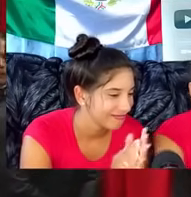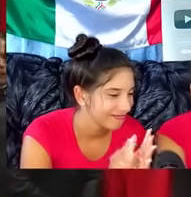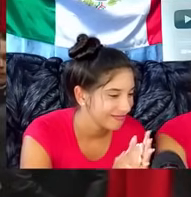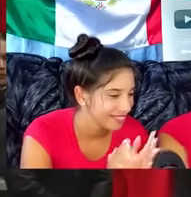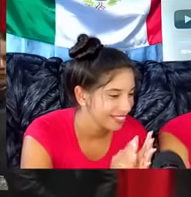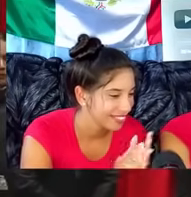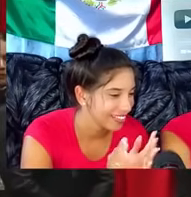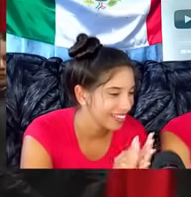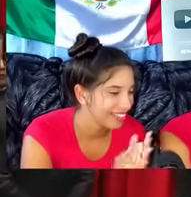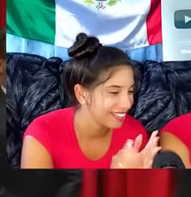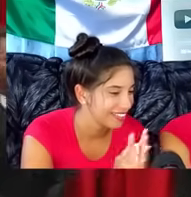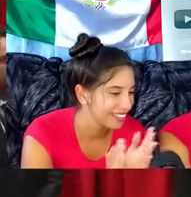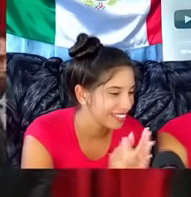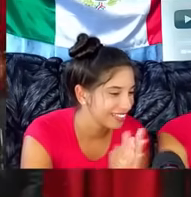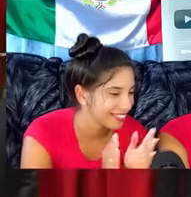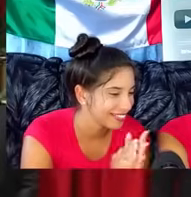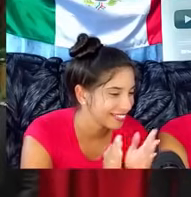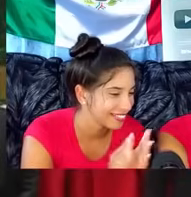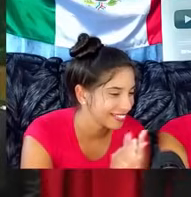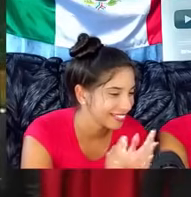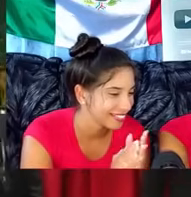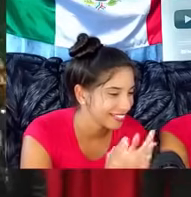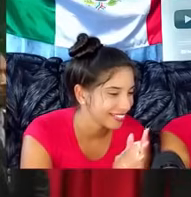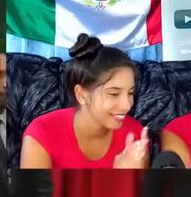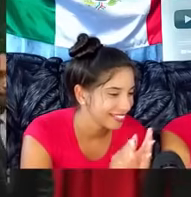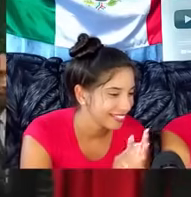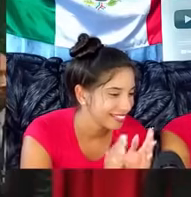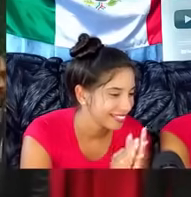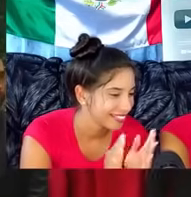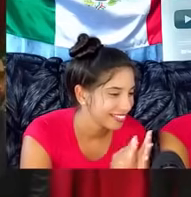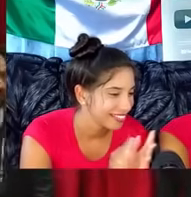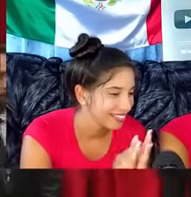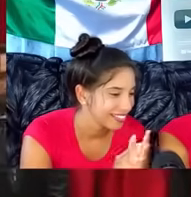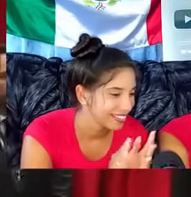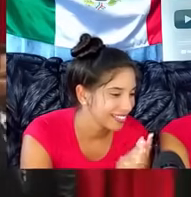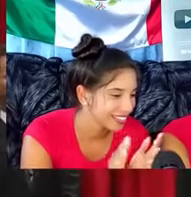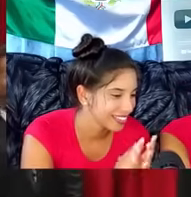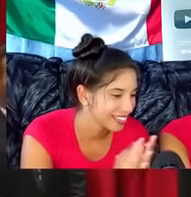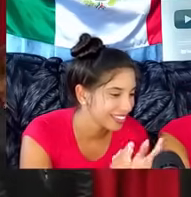Wow. Ay, mi vida. ¿Como Obrador?